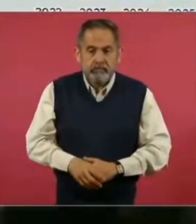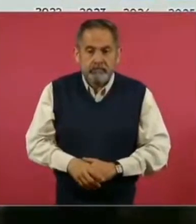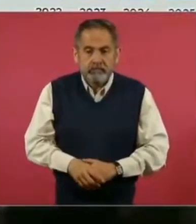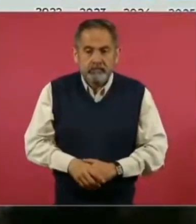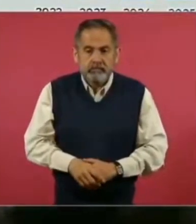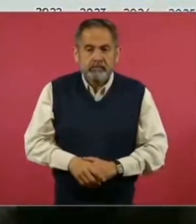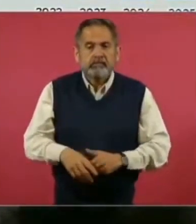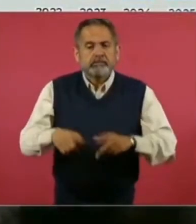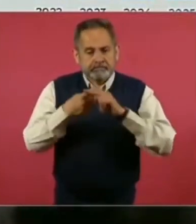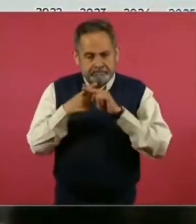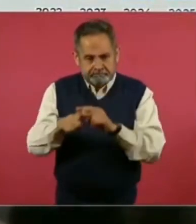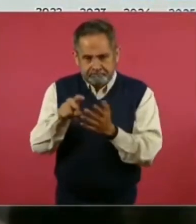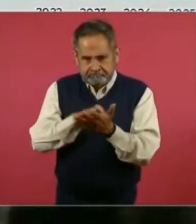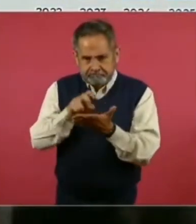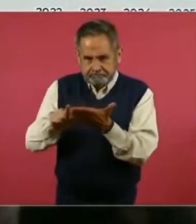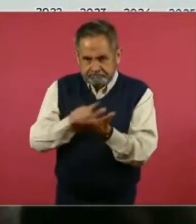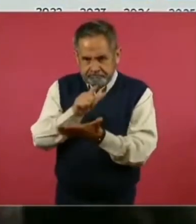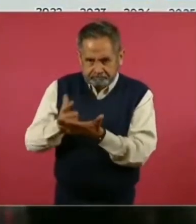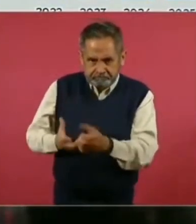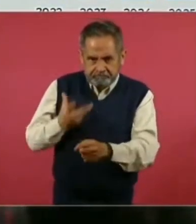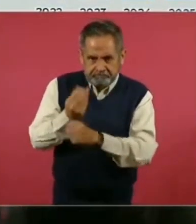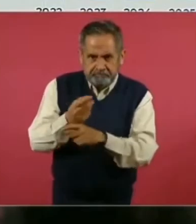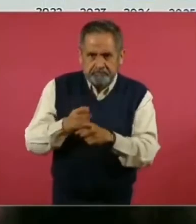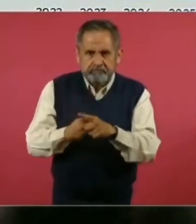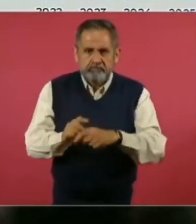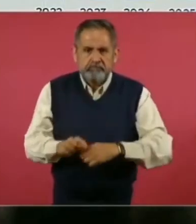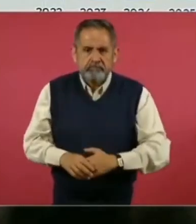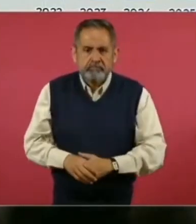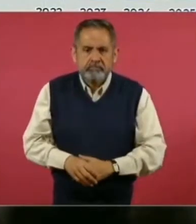Y aquí empieza la reforma.